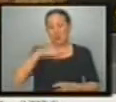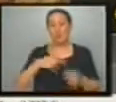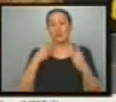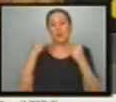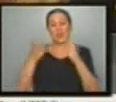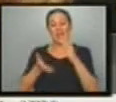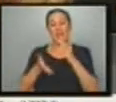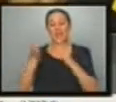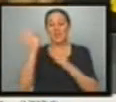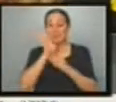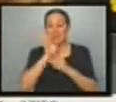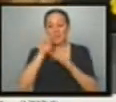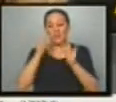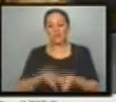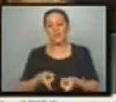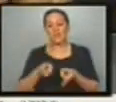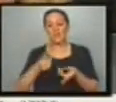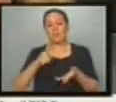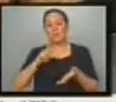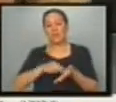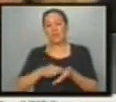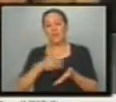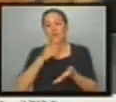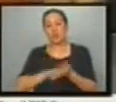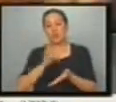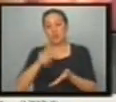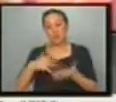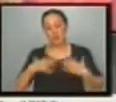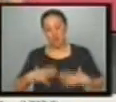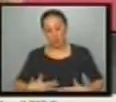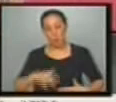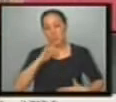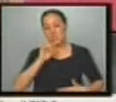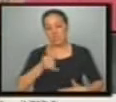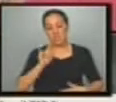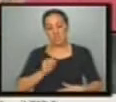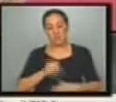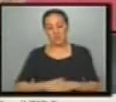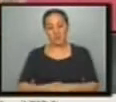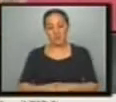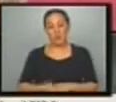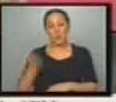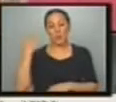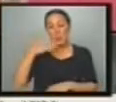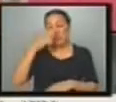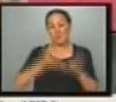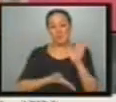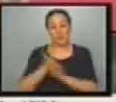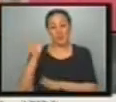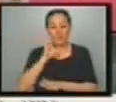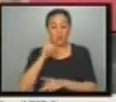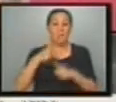bastante problema también con el tema de su salud la última vez que